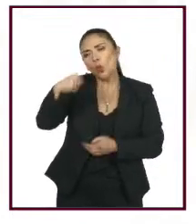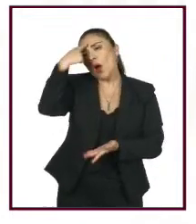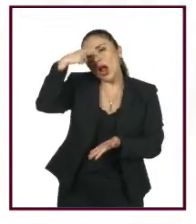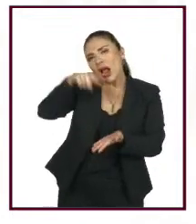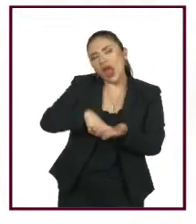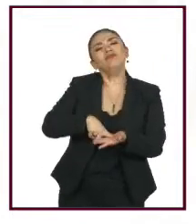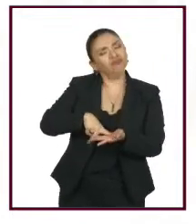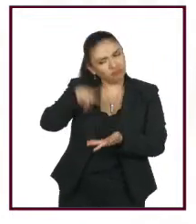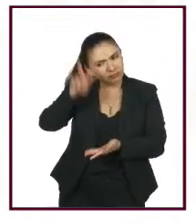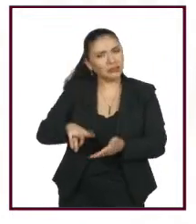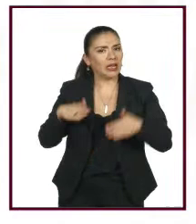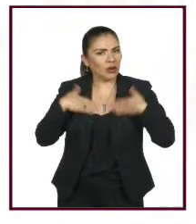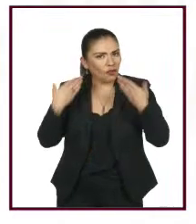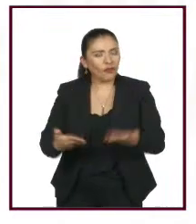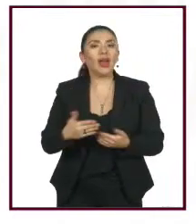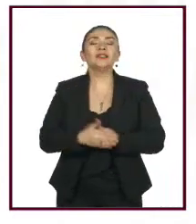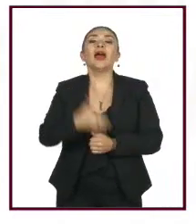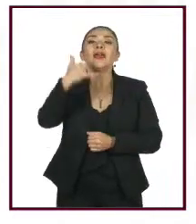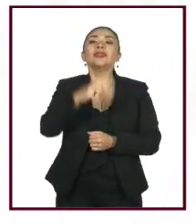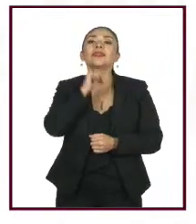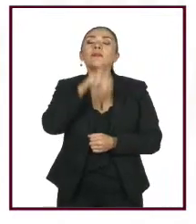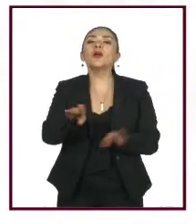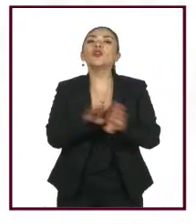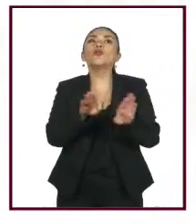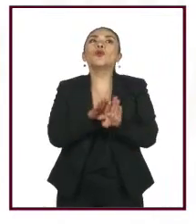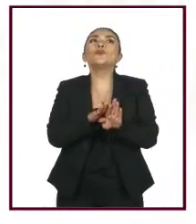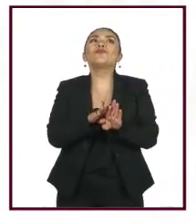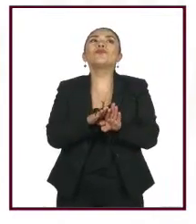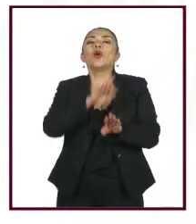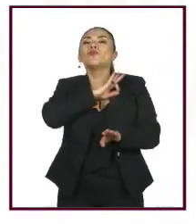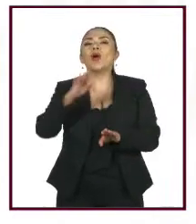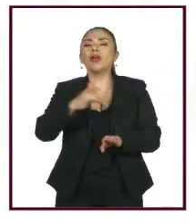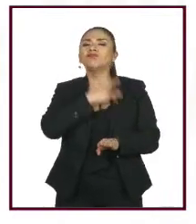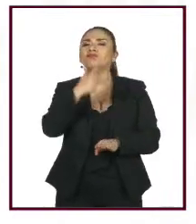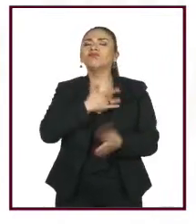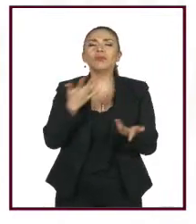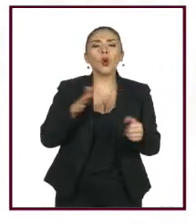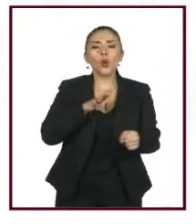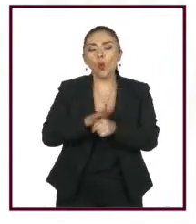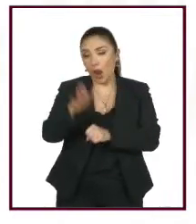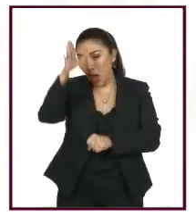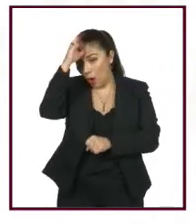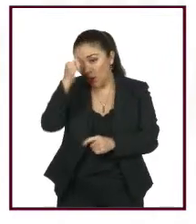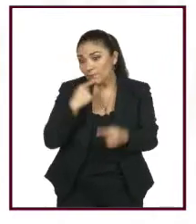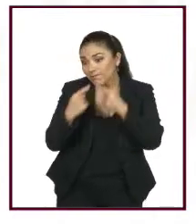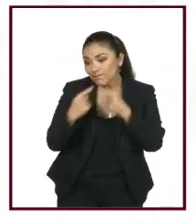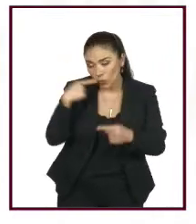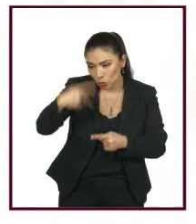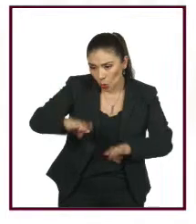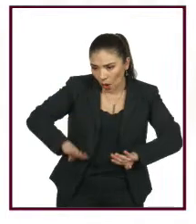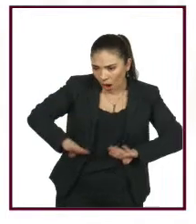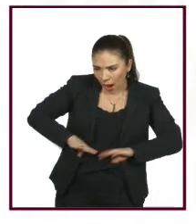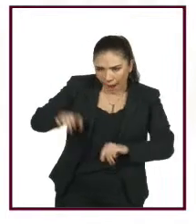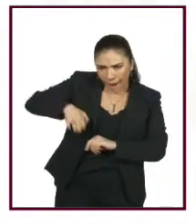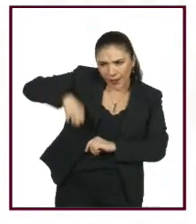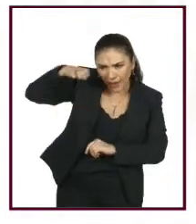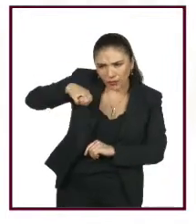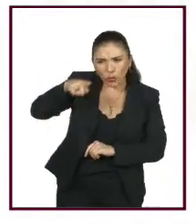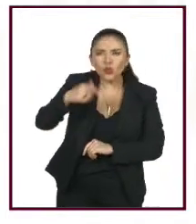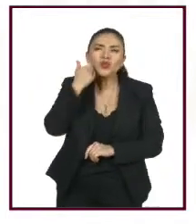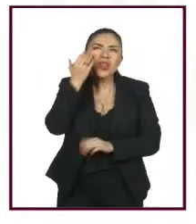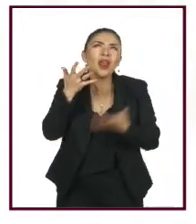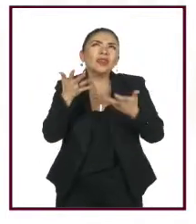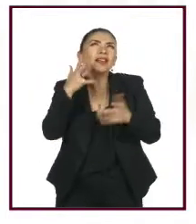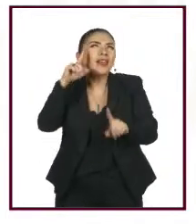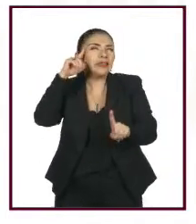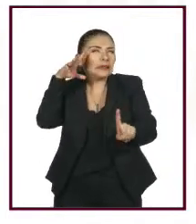y también poder plantear metas de acuerdo a la edad, metas objetivas y también